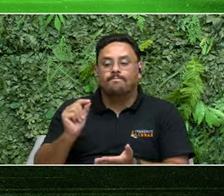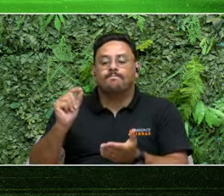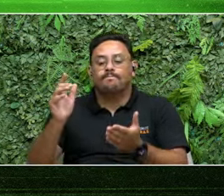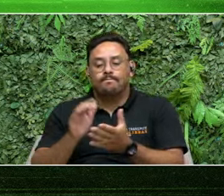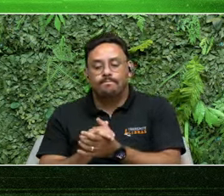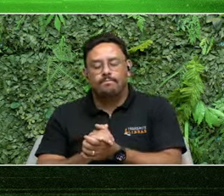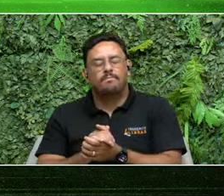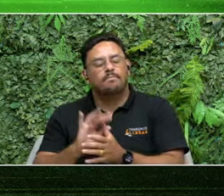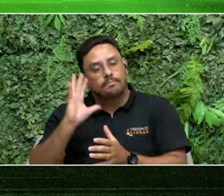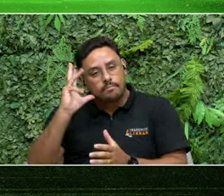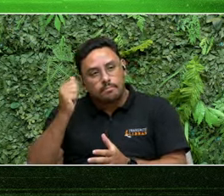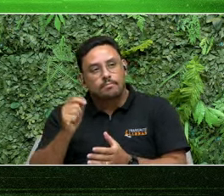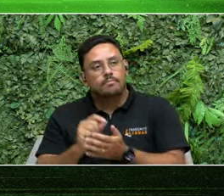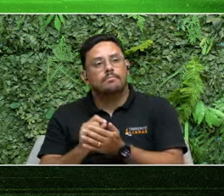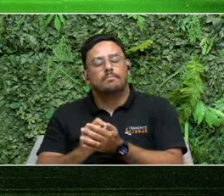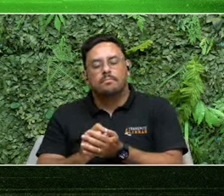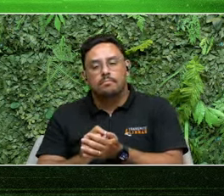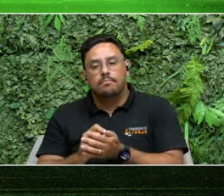Creo